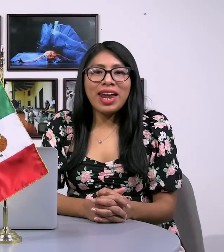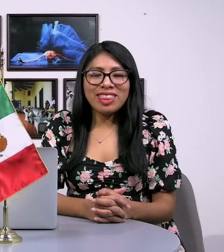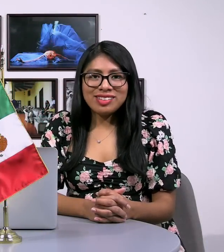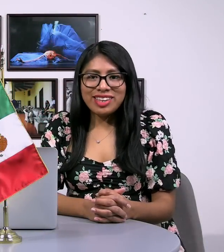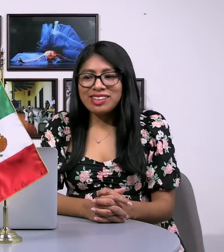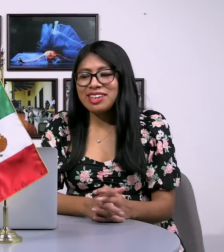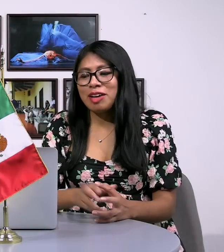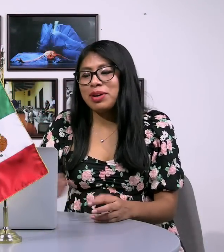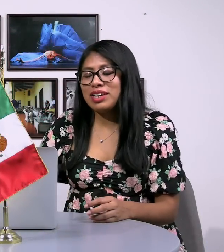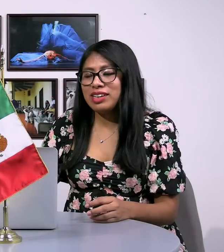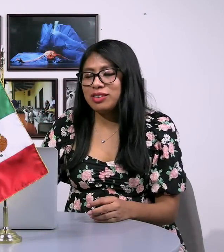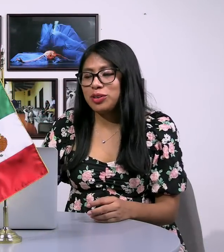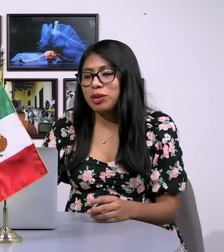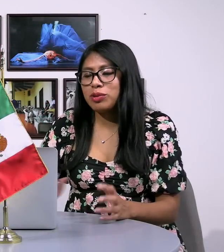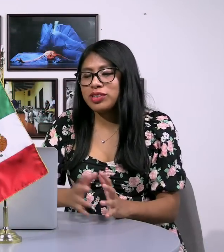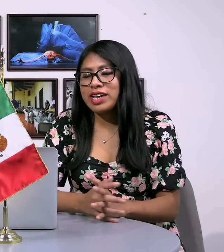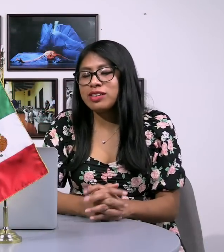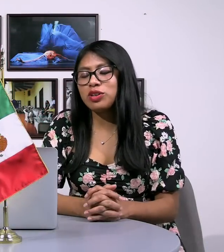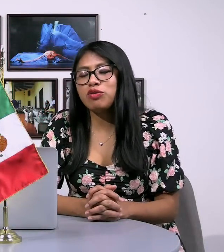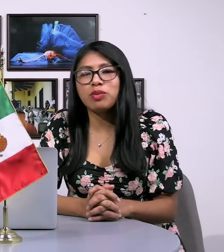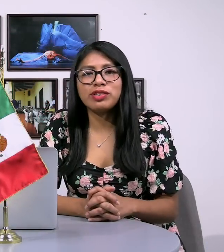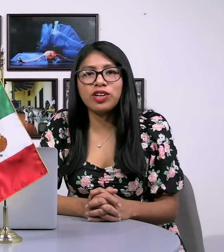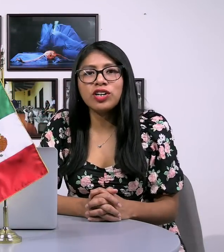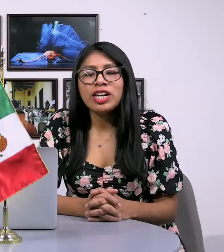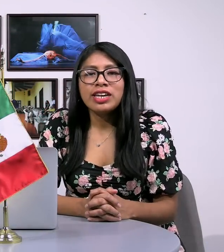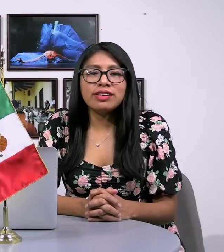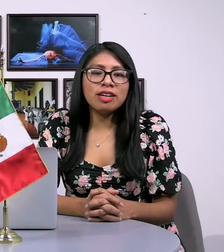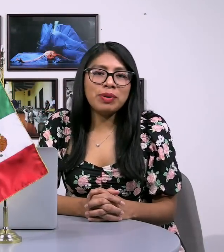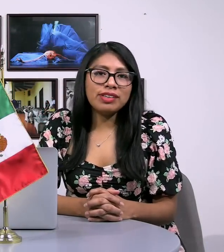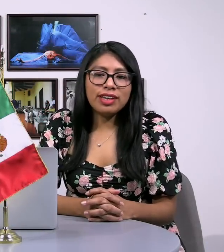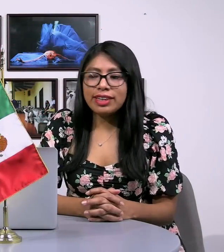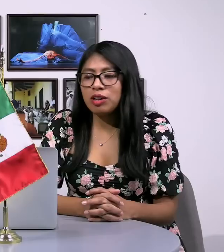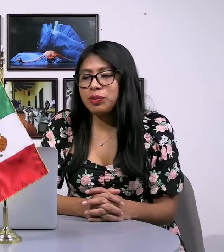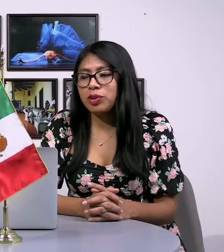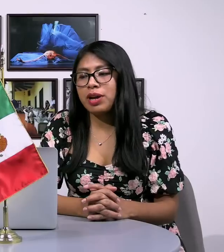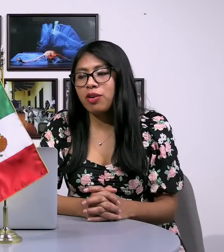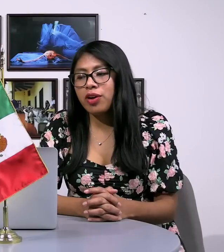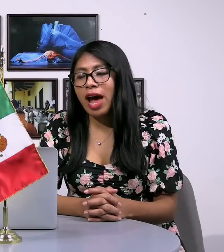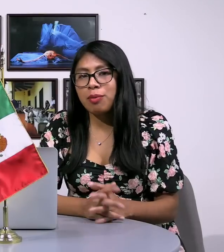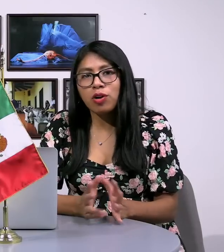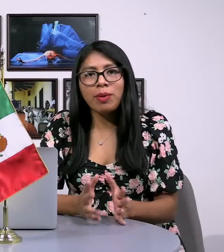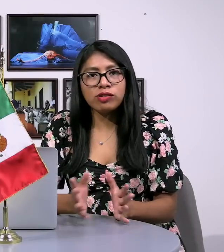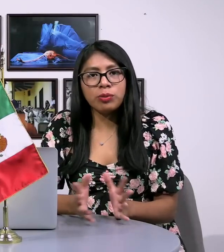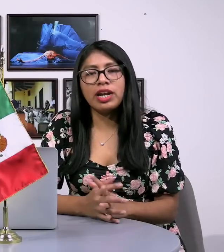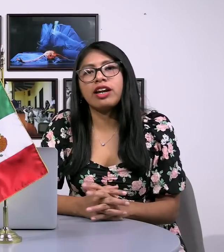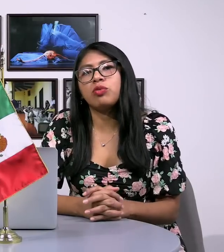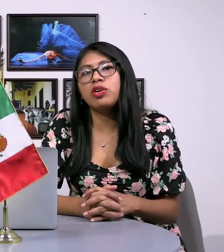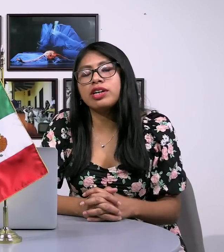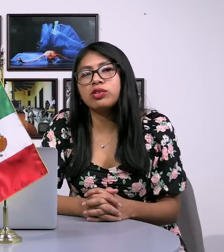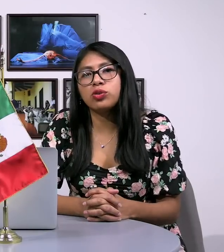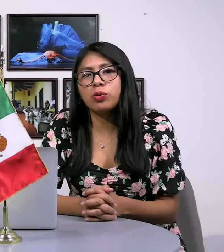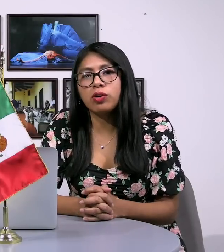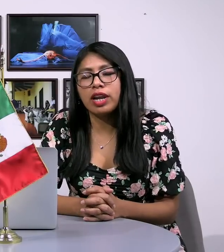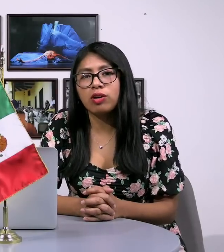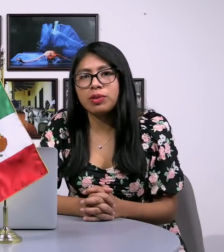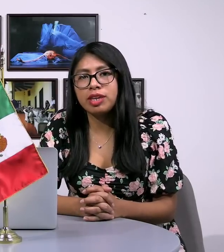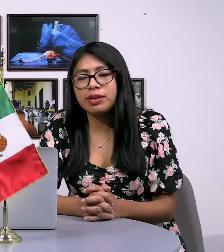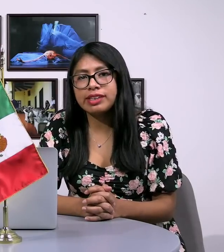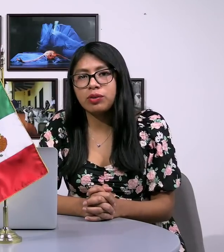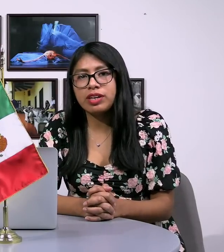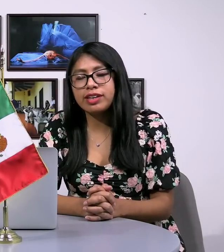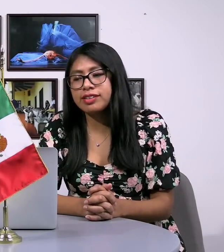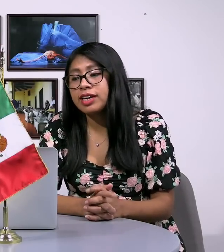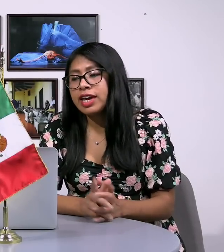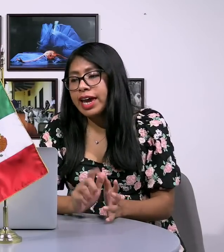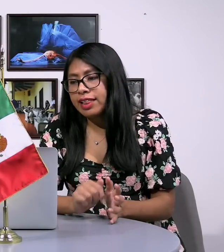Bueno, del martes 13 también le seleccionamos esa otra información, y es que el presidente López Obrador habló más sobre la reunión que sostuvo con la